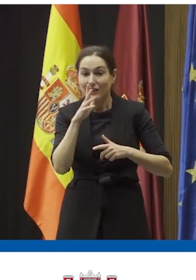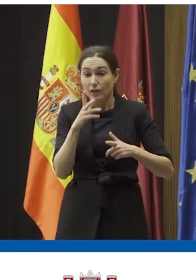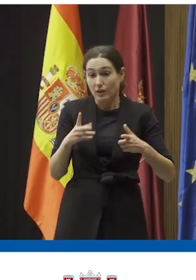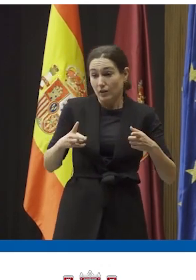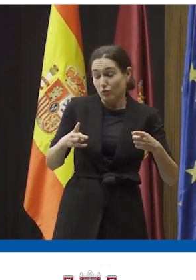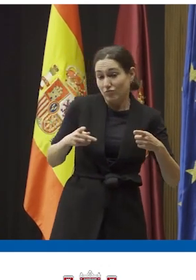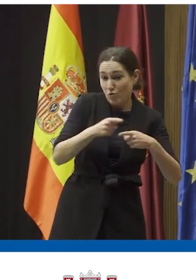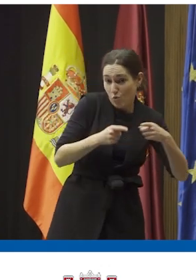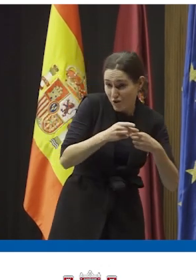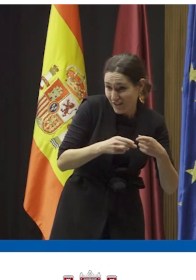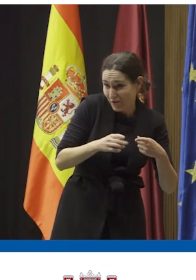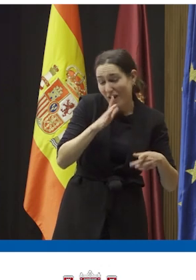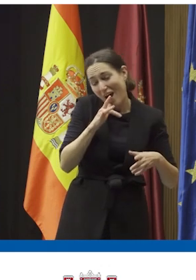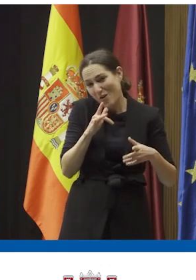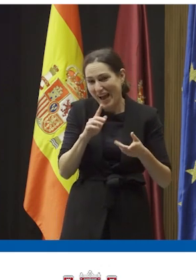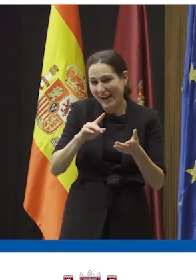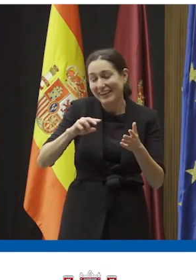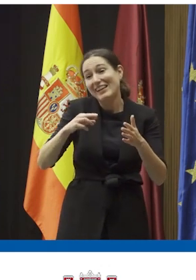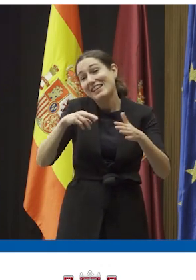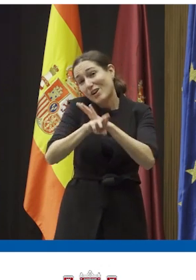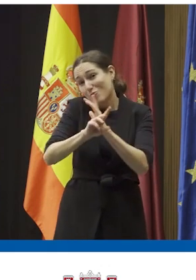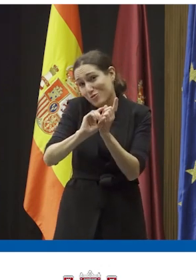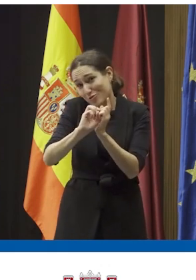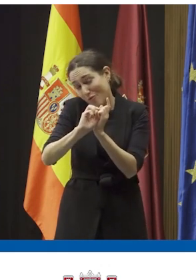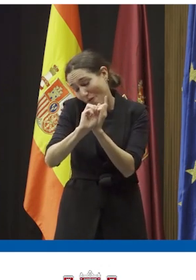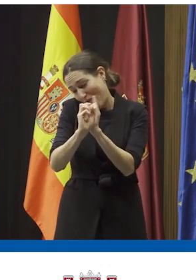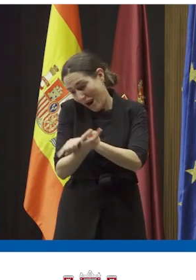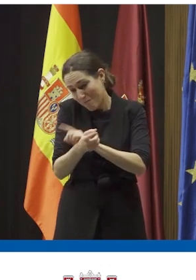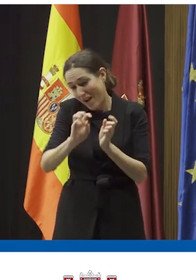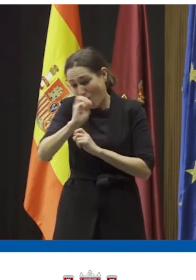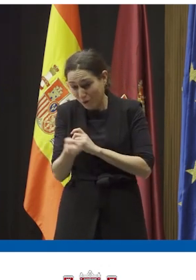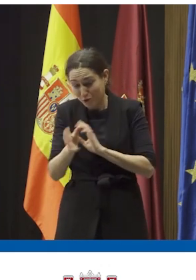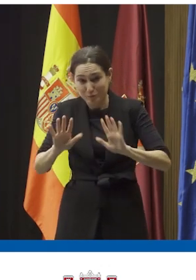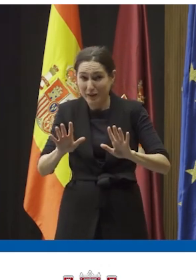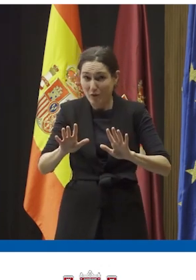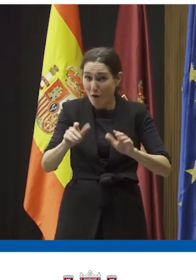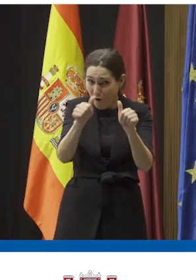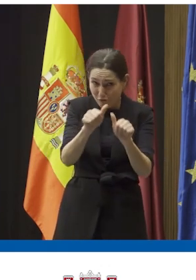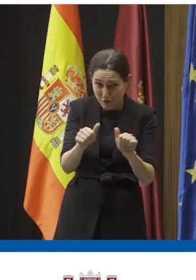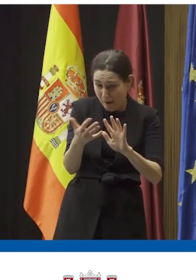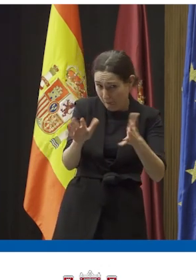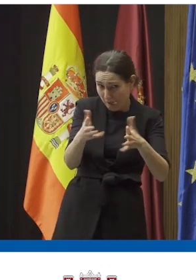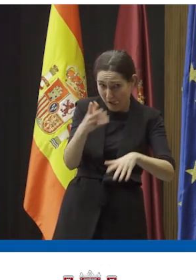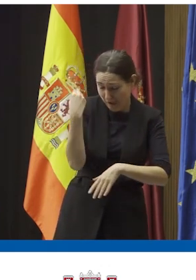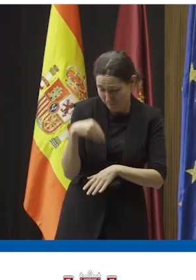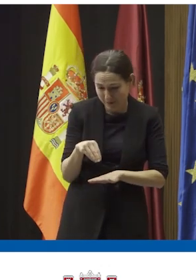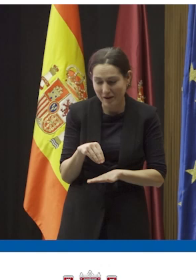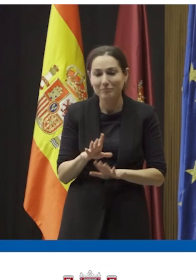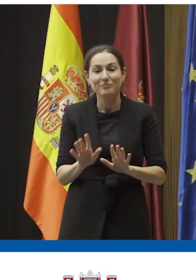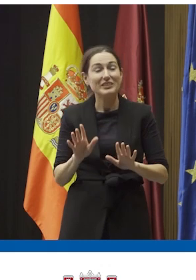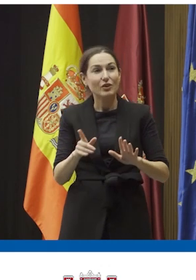pedernal, con algo un poco más sofisticado, pero el procedimiento es prácticamente el mismo. Y el consejo del